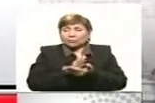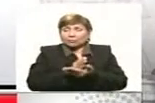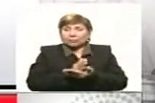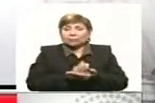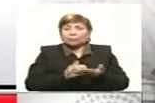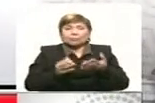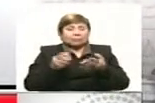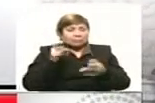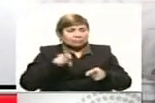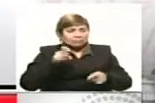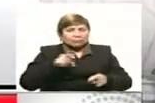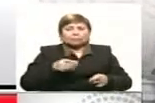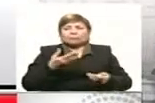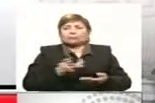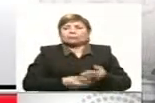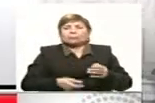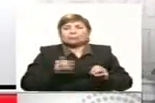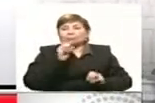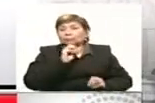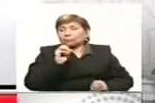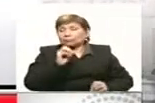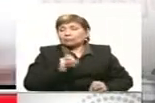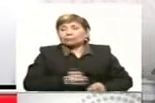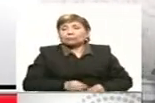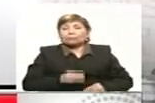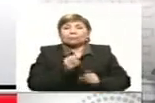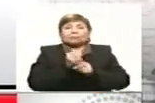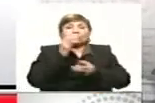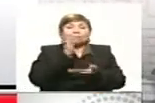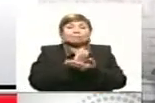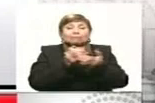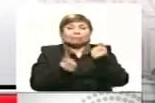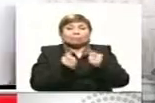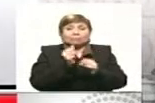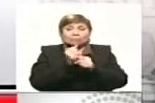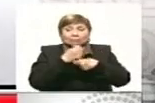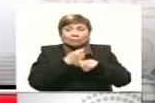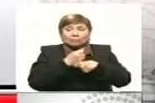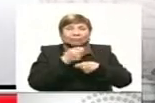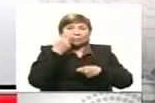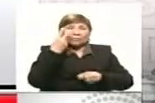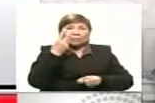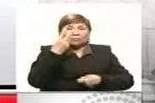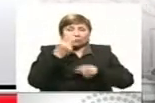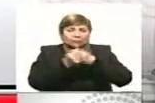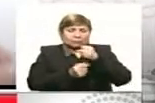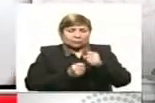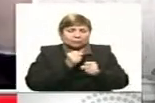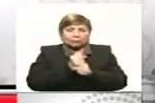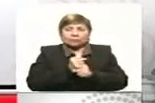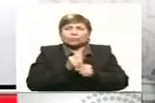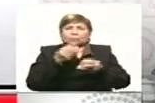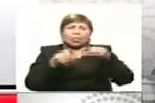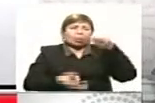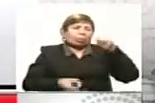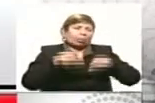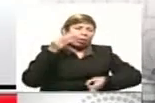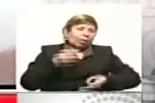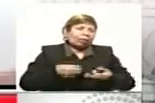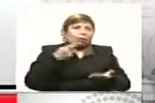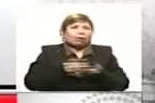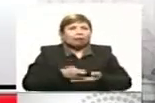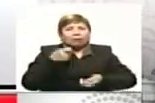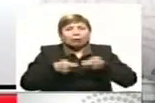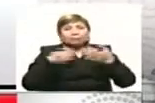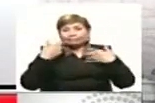una necesidad de un adicional. O la obra se paralizó, estuvo paralizada 2 años por un juicio y ya se